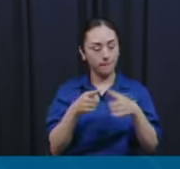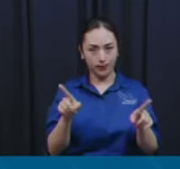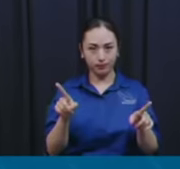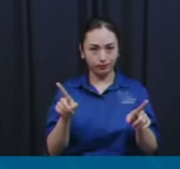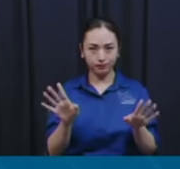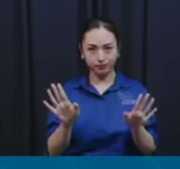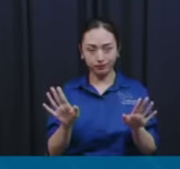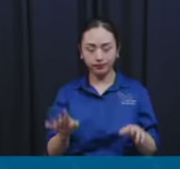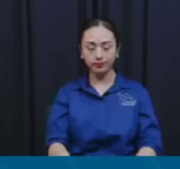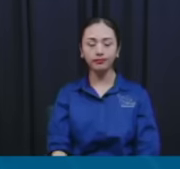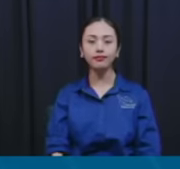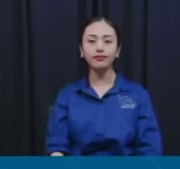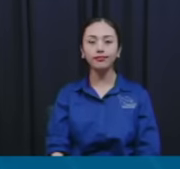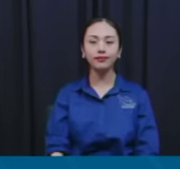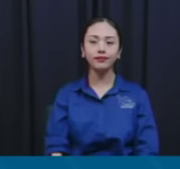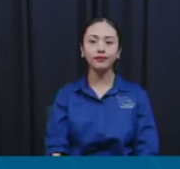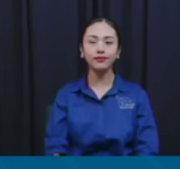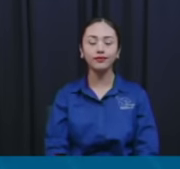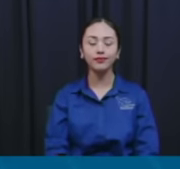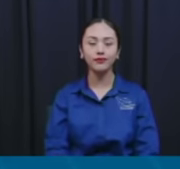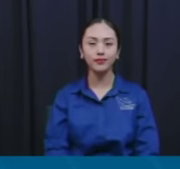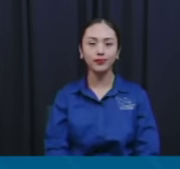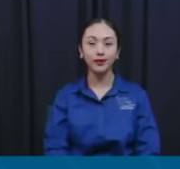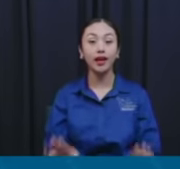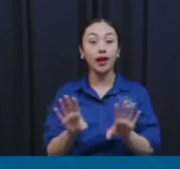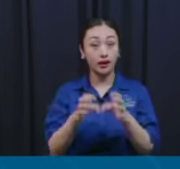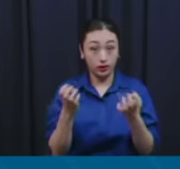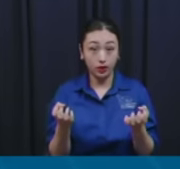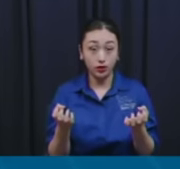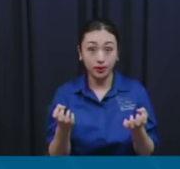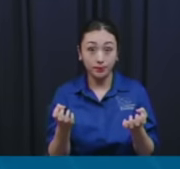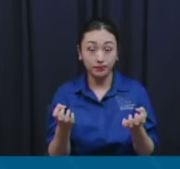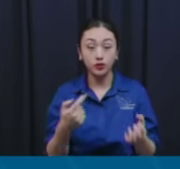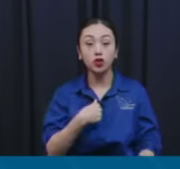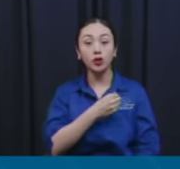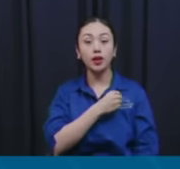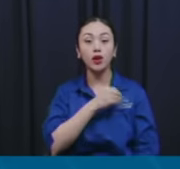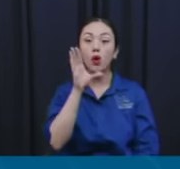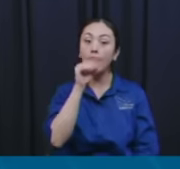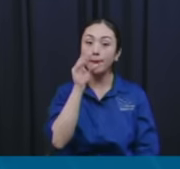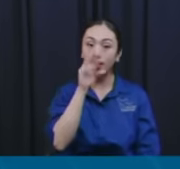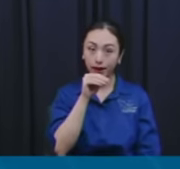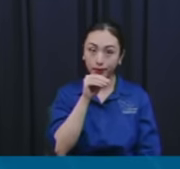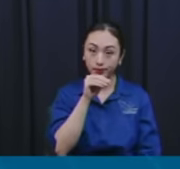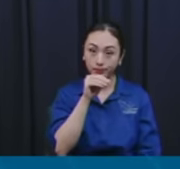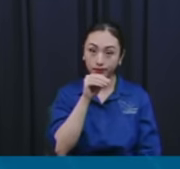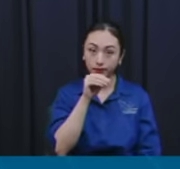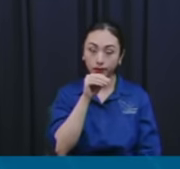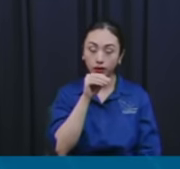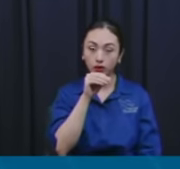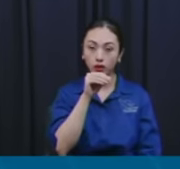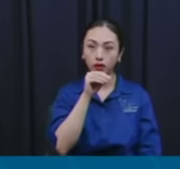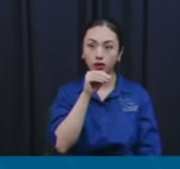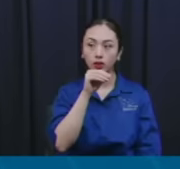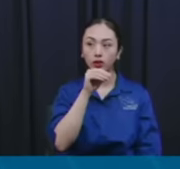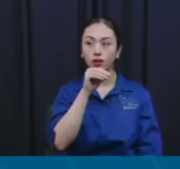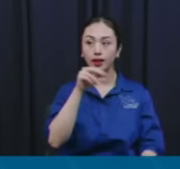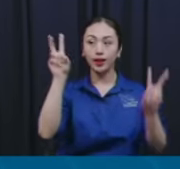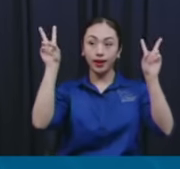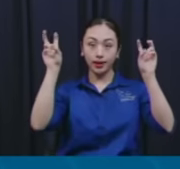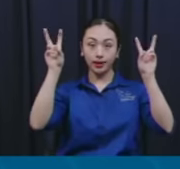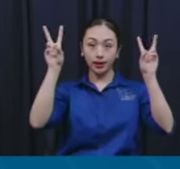verdad los Sabores son distintos verdad entonces así yo quiero hablar de de en parte de recuperar